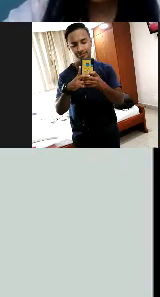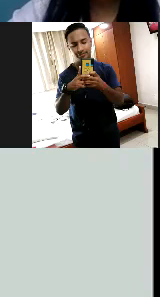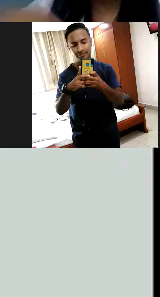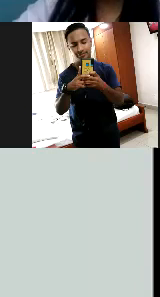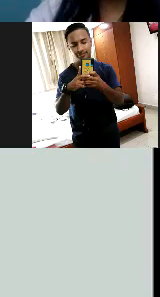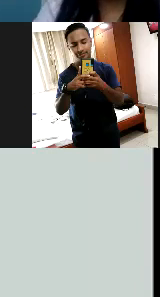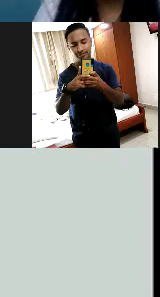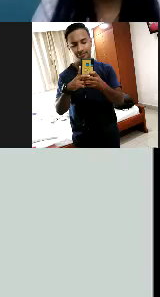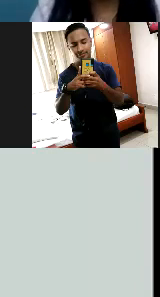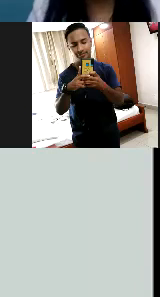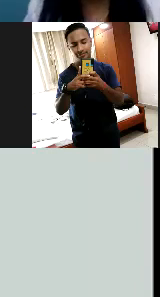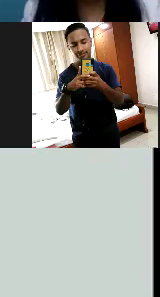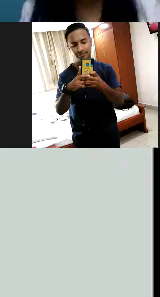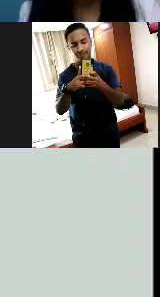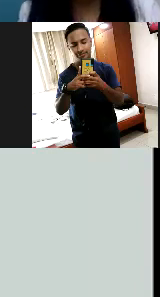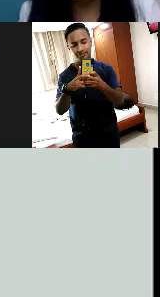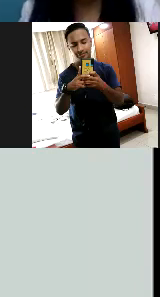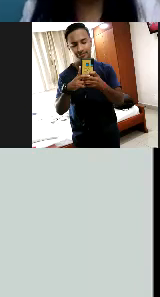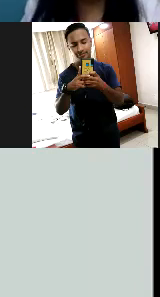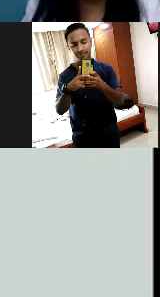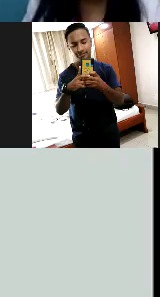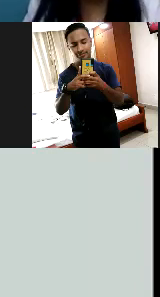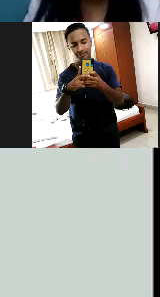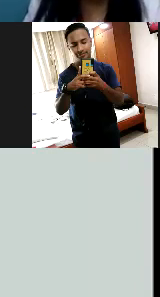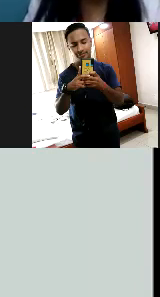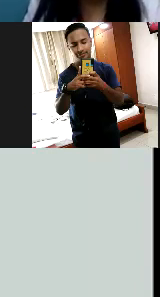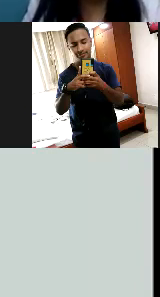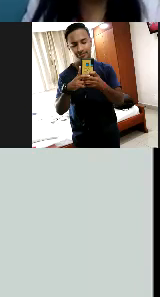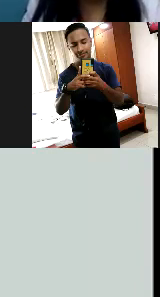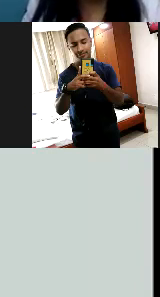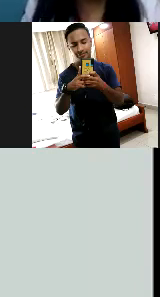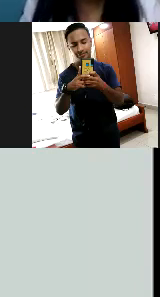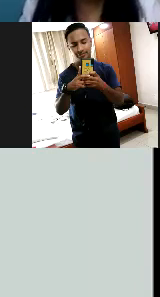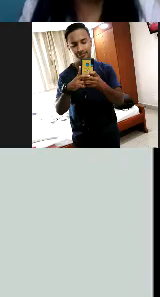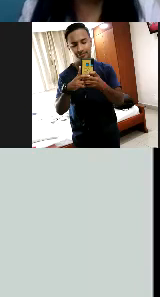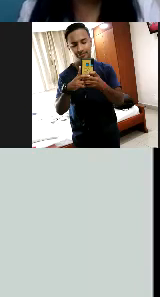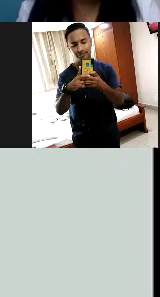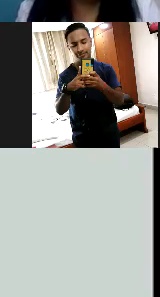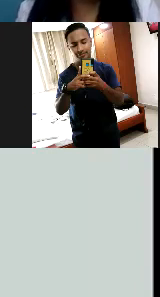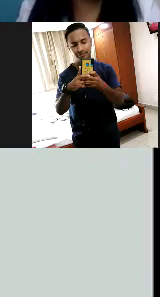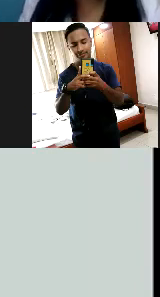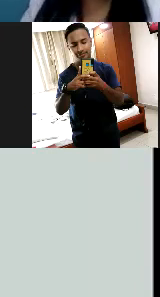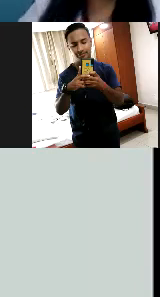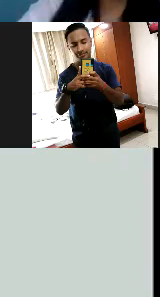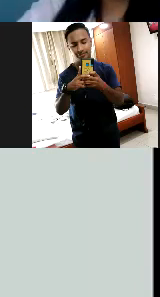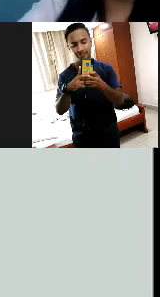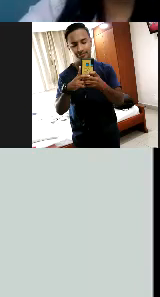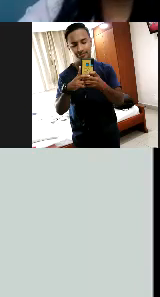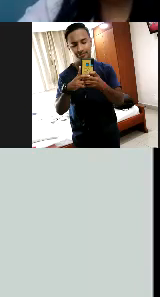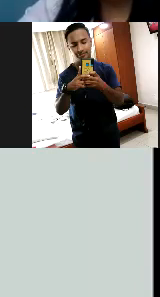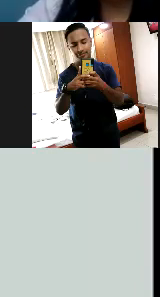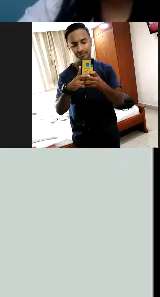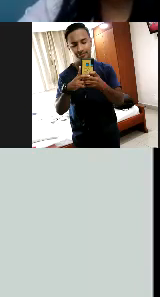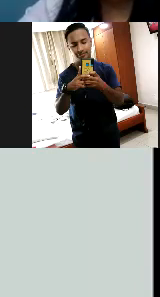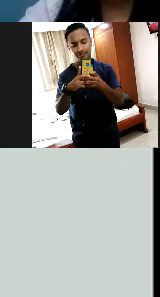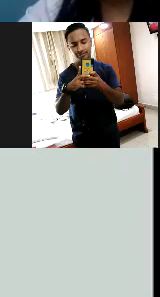vibración. Entonces es súper importante valorar eso, ya que es un indicativo de que esa fístula está funcionando de